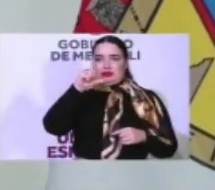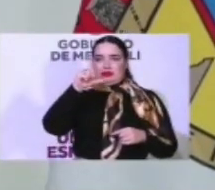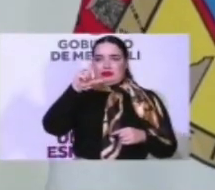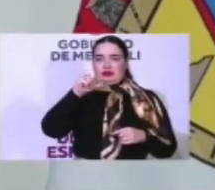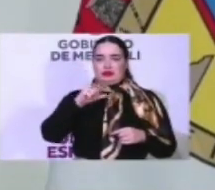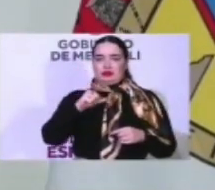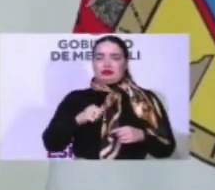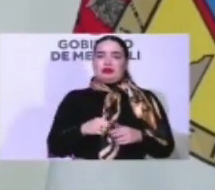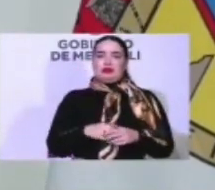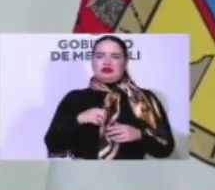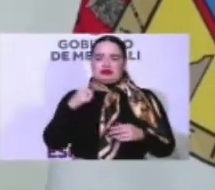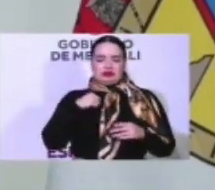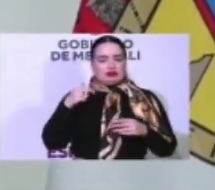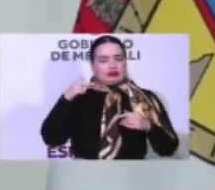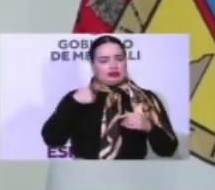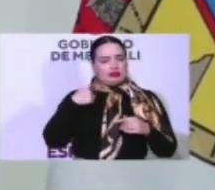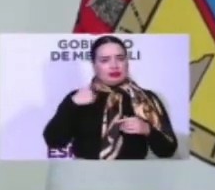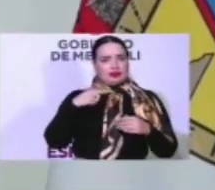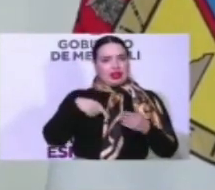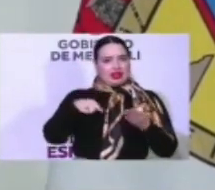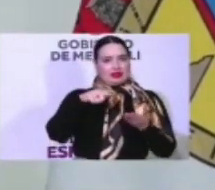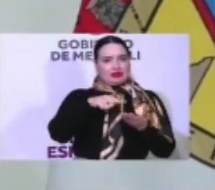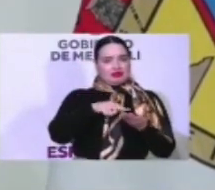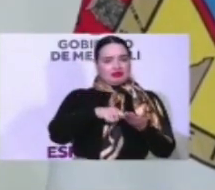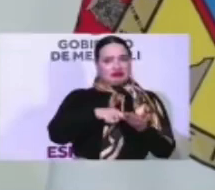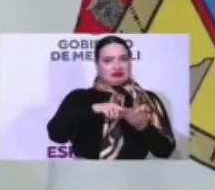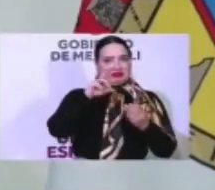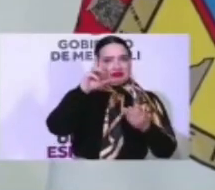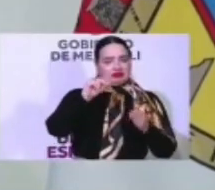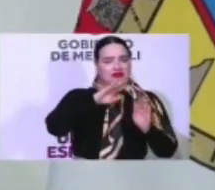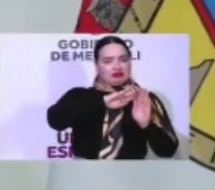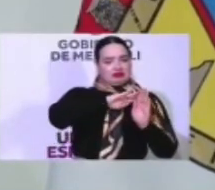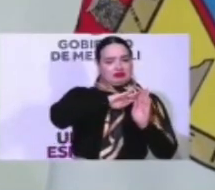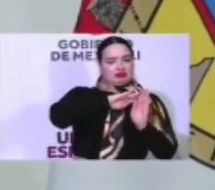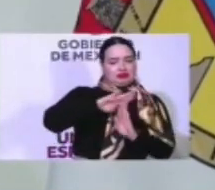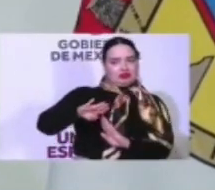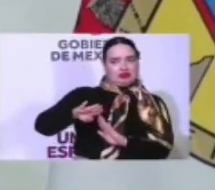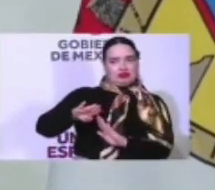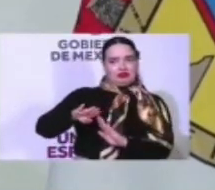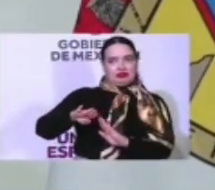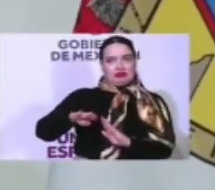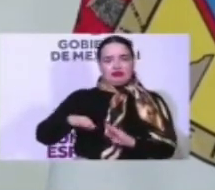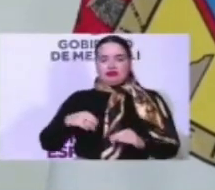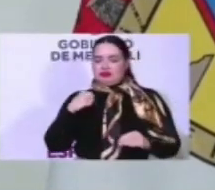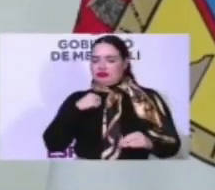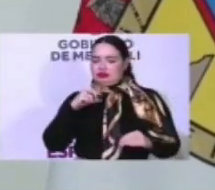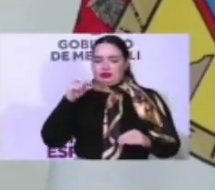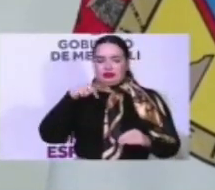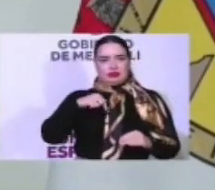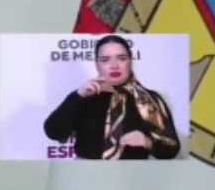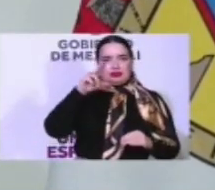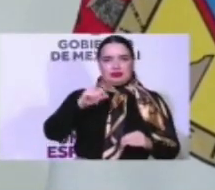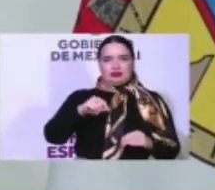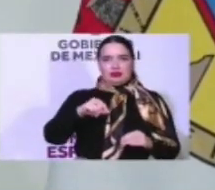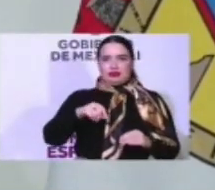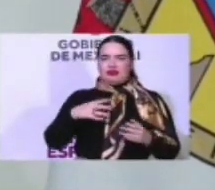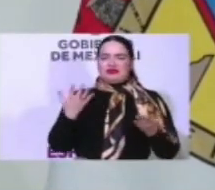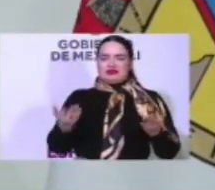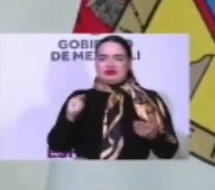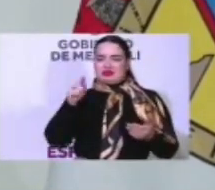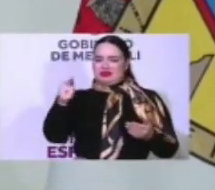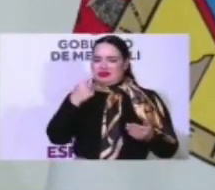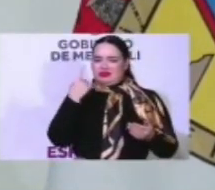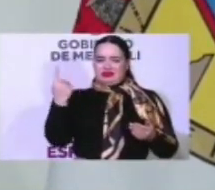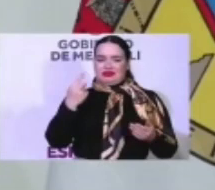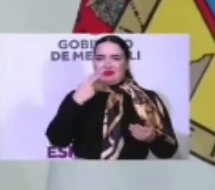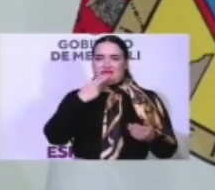manera. Pero yo sé que esos grupos tienen otros repertorios. Entonces, ¿qué vas a tocar? ¿Qué vas a cantar? Pásale. Pero vamos a